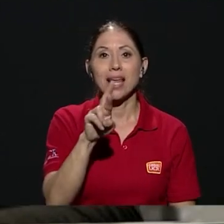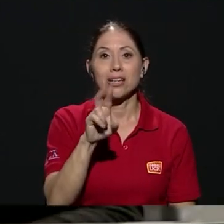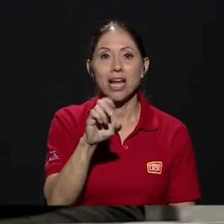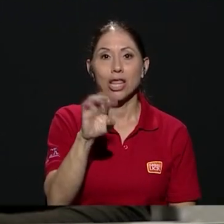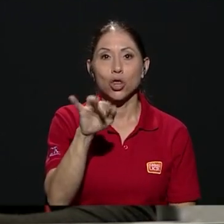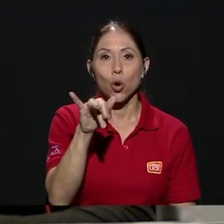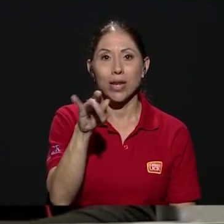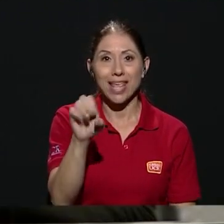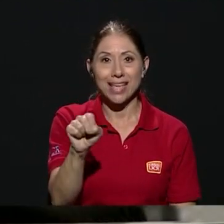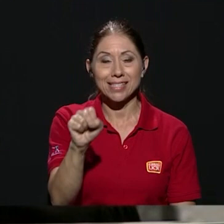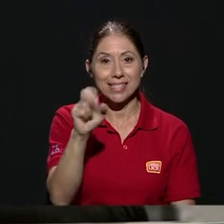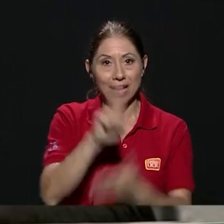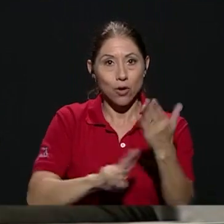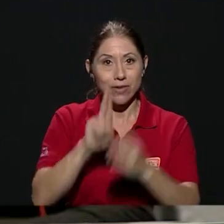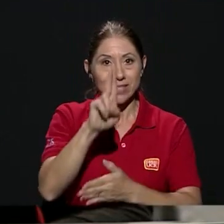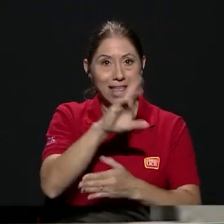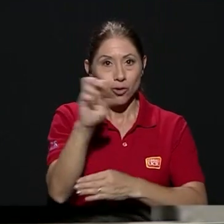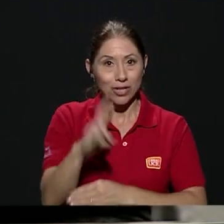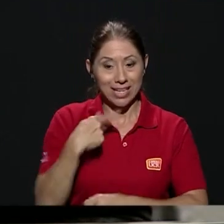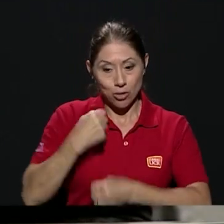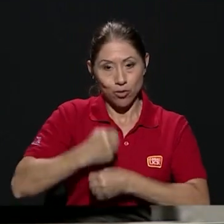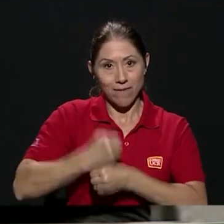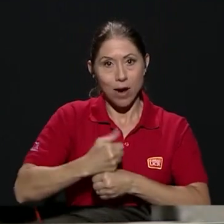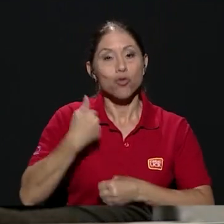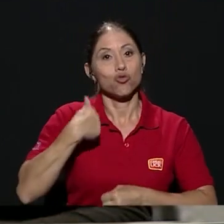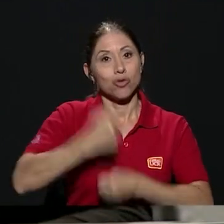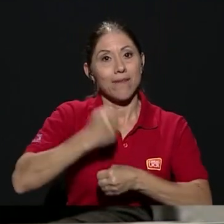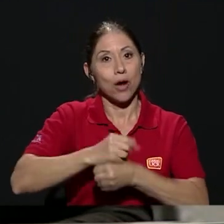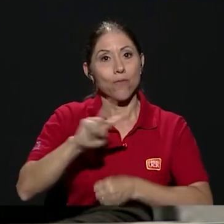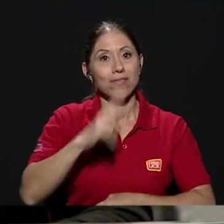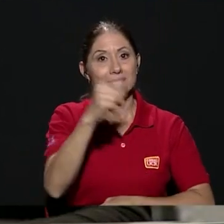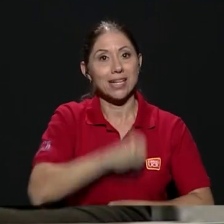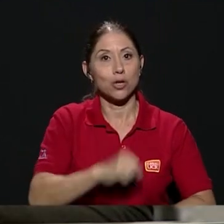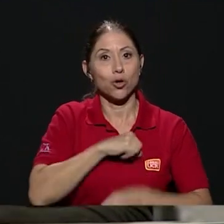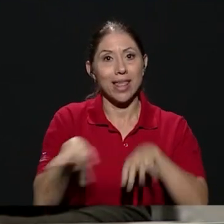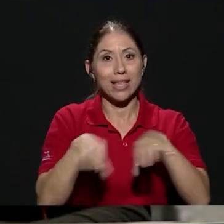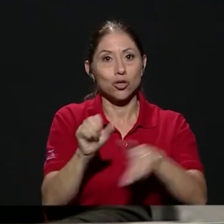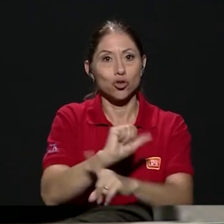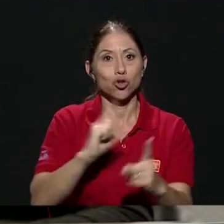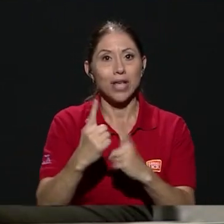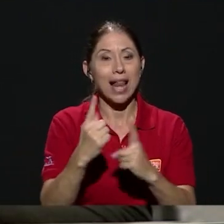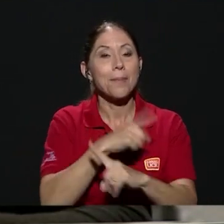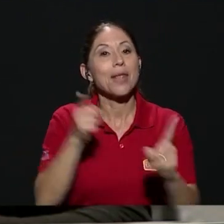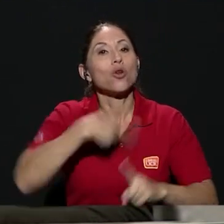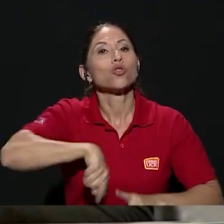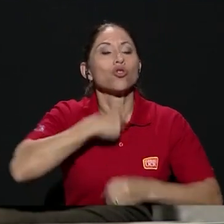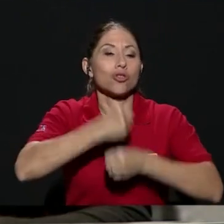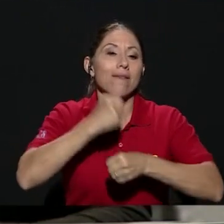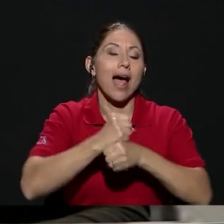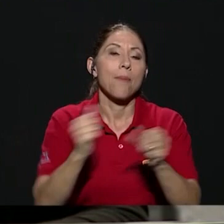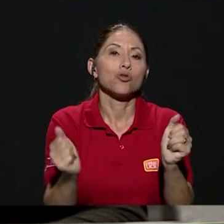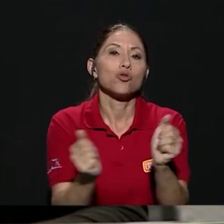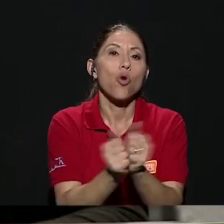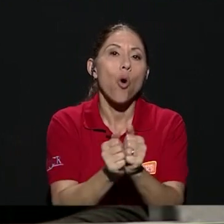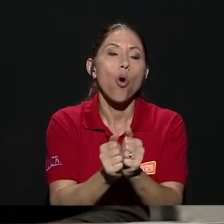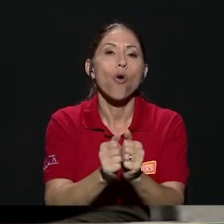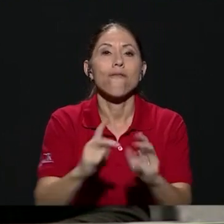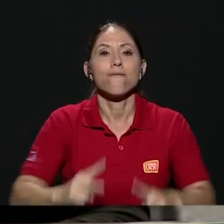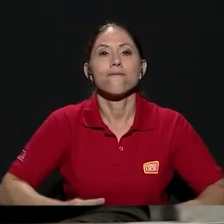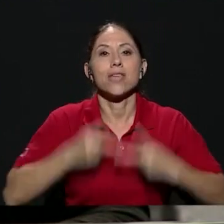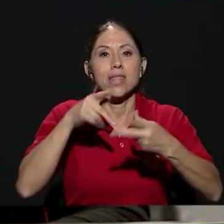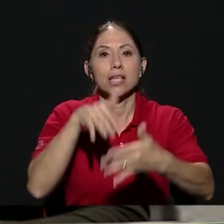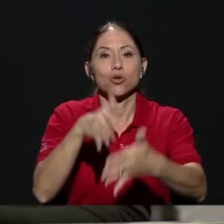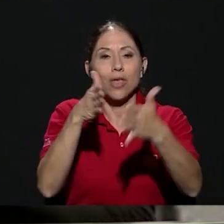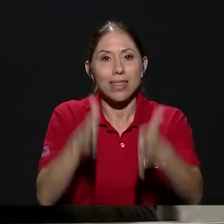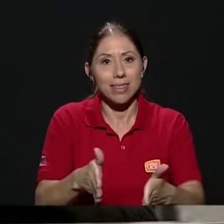la Universidad de Costa Rica donde trabajo. Yo trabajo en la Vicerrectoría de Acción Social, pero trabajamos en forma conjunta con todo lo que es la Vicerrectoría de Vida